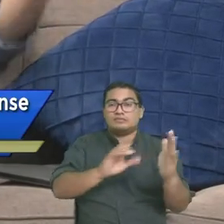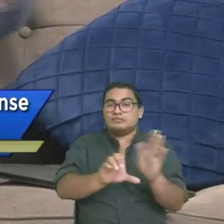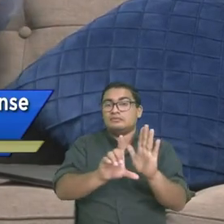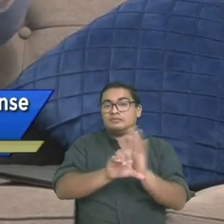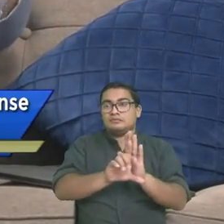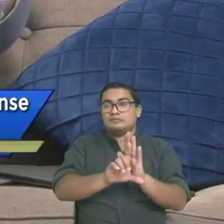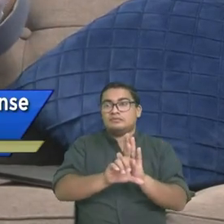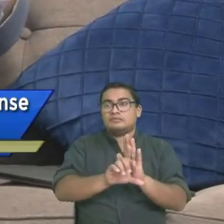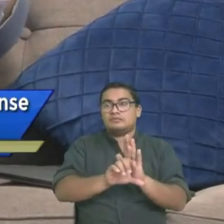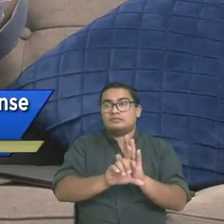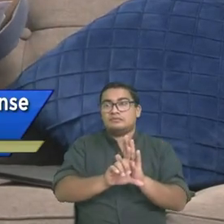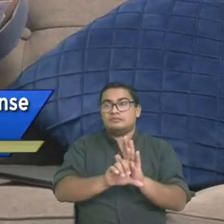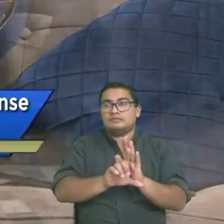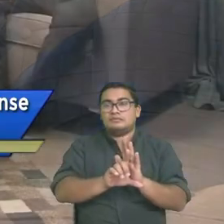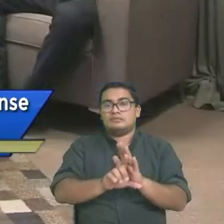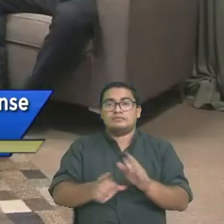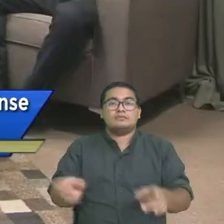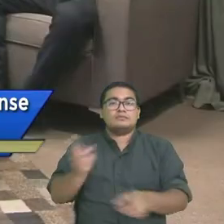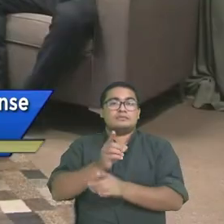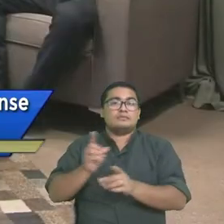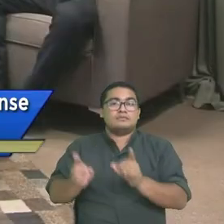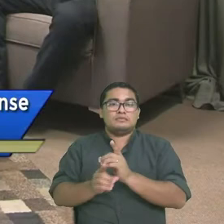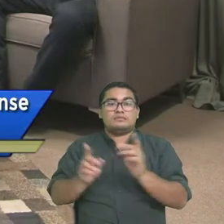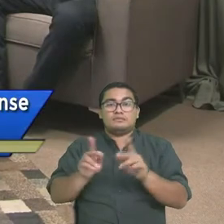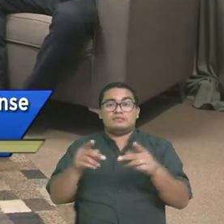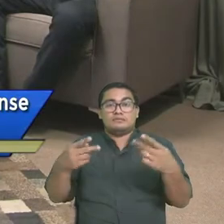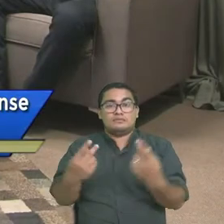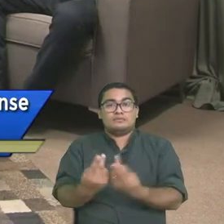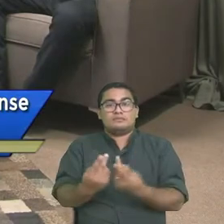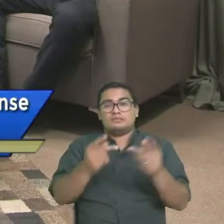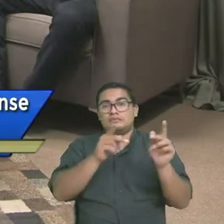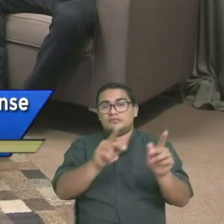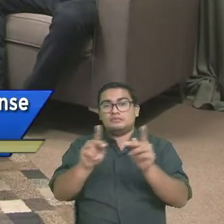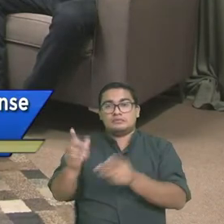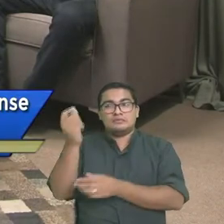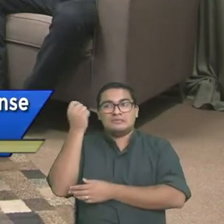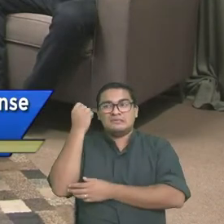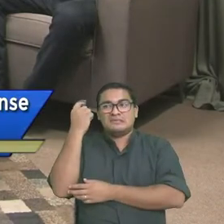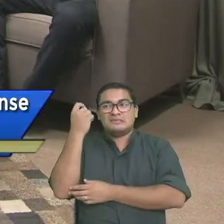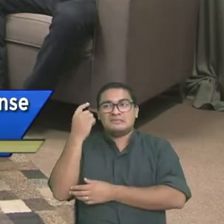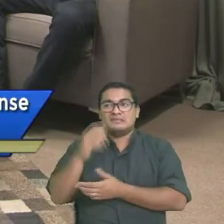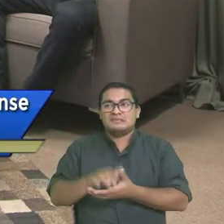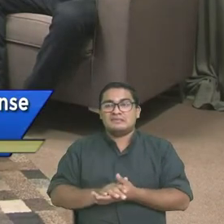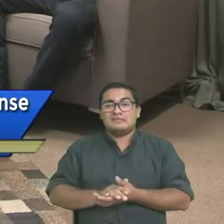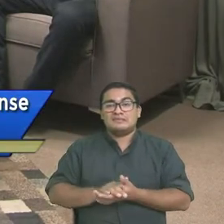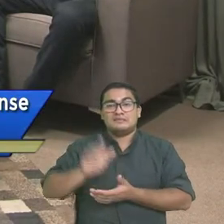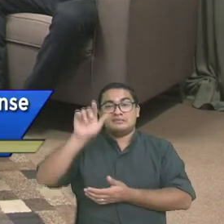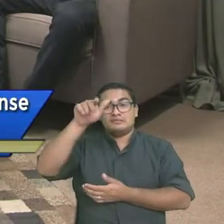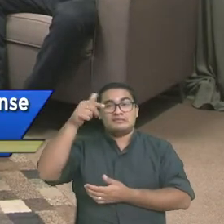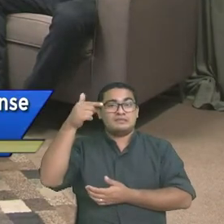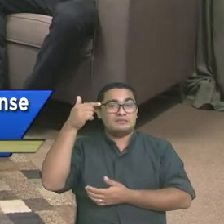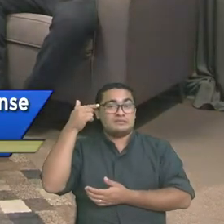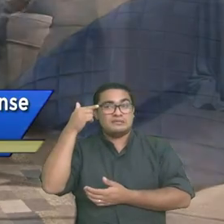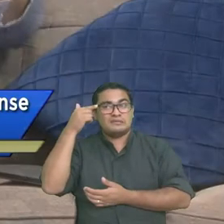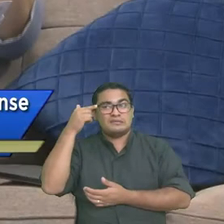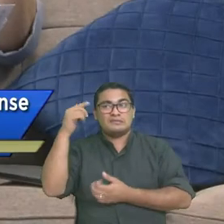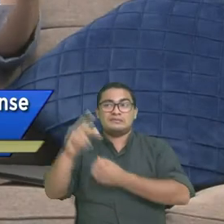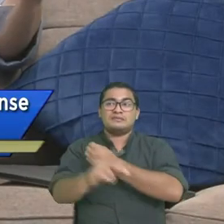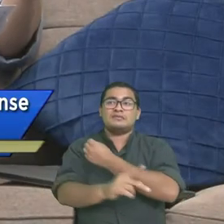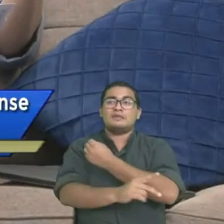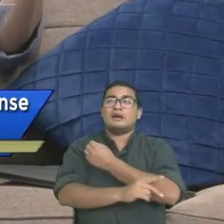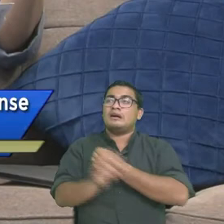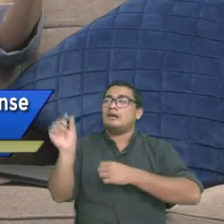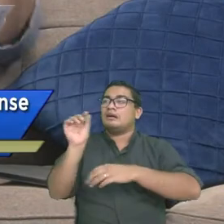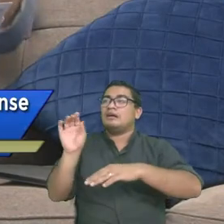endeudamiento público, que es lo primero que yo quiero que la gente comprenda. Los gobiernos y los estados no se endeudan porque les da